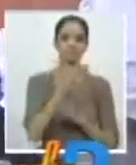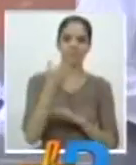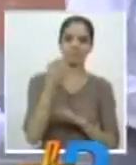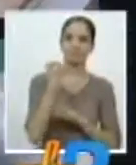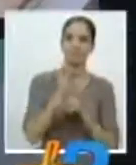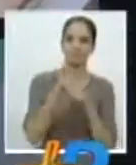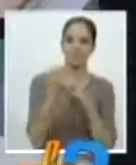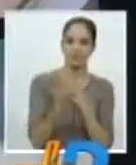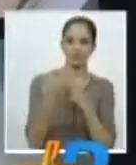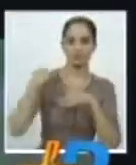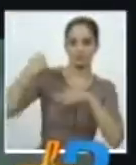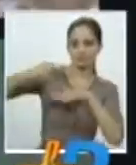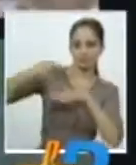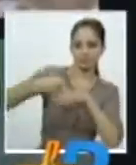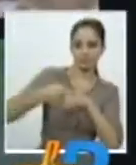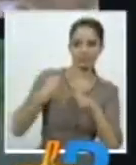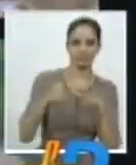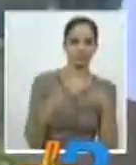tradiciones.